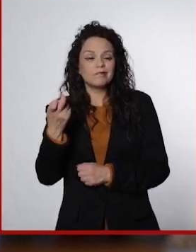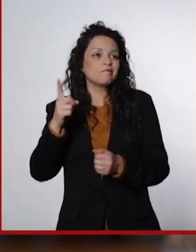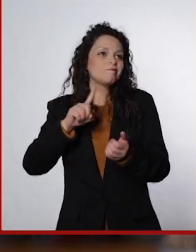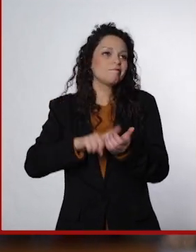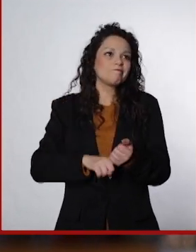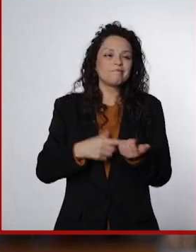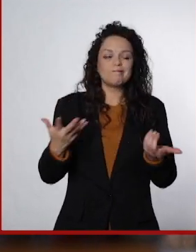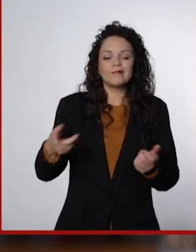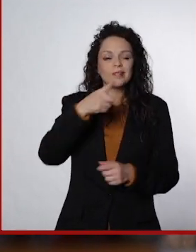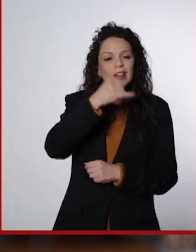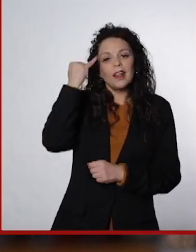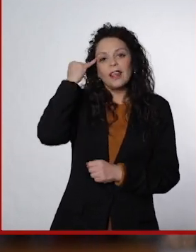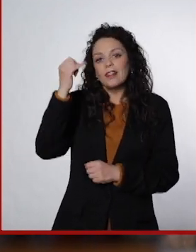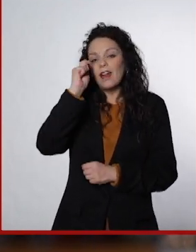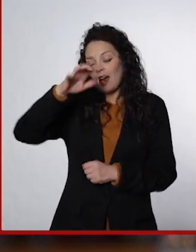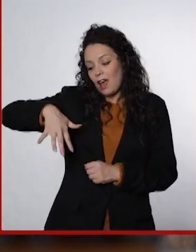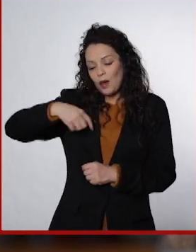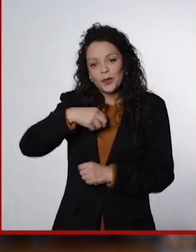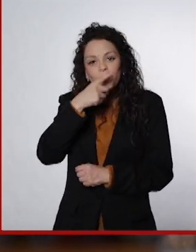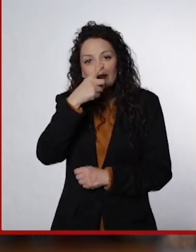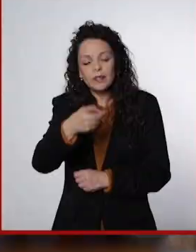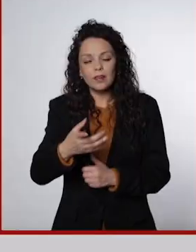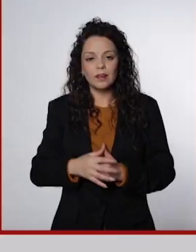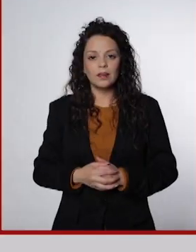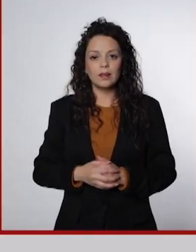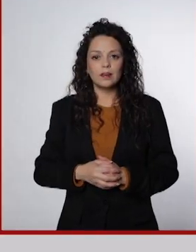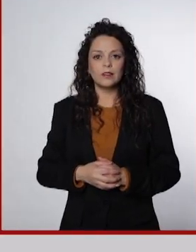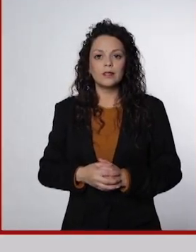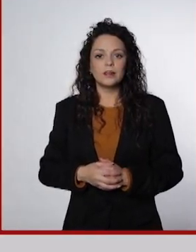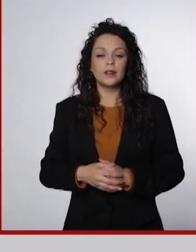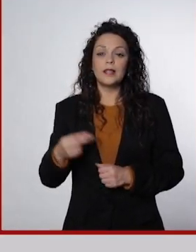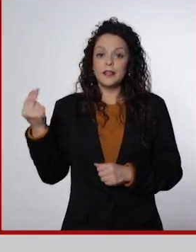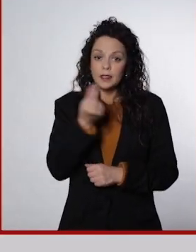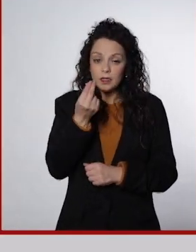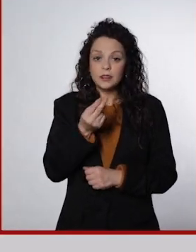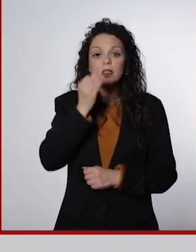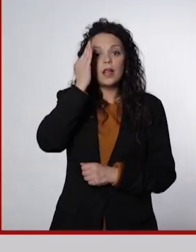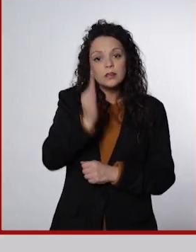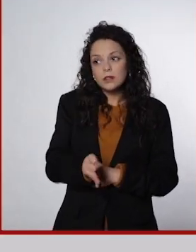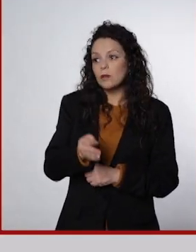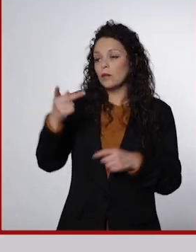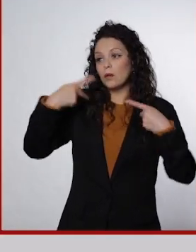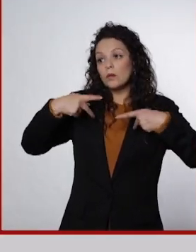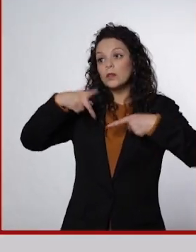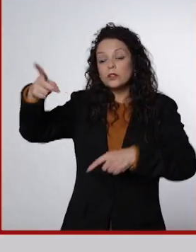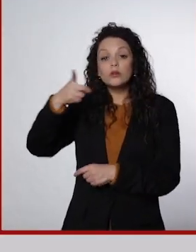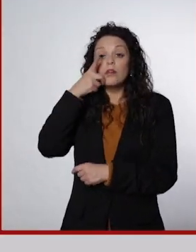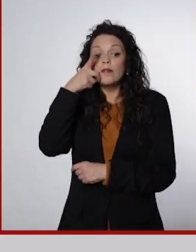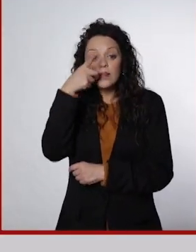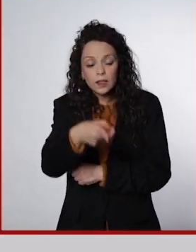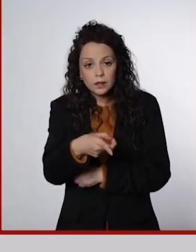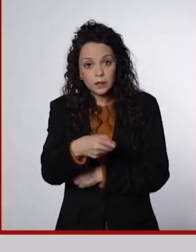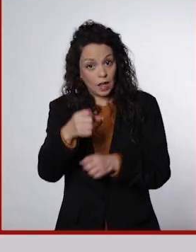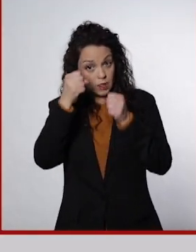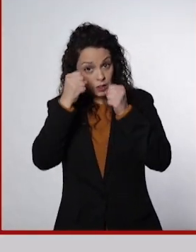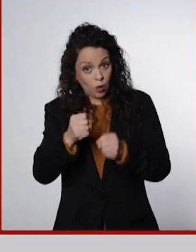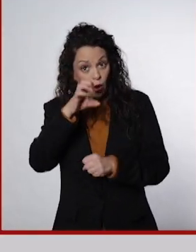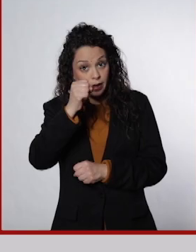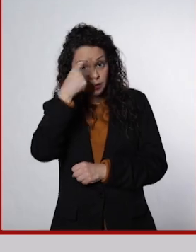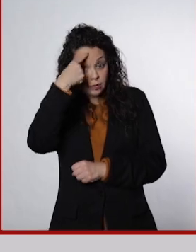parten de esta idea que yo te decía hace ratito, como de asumir que lo que hace o dice la otra persona va dirigido a mí y tiene el fin